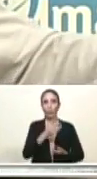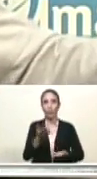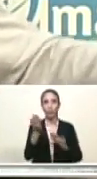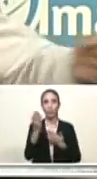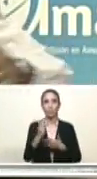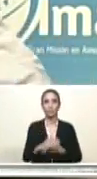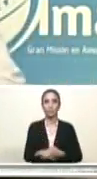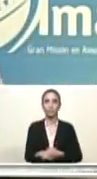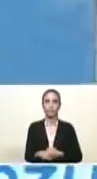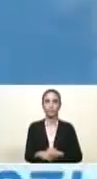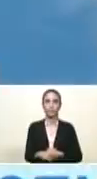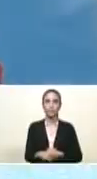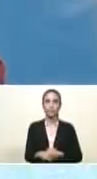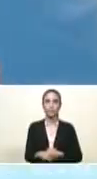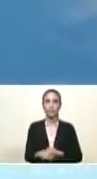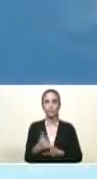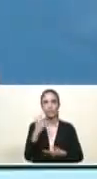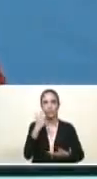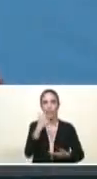Mira, Elías.